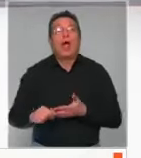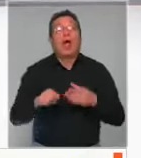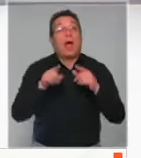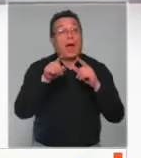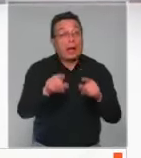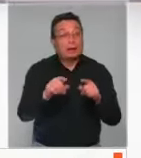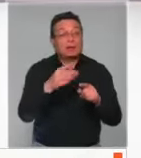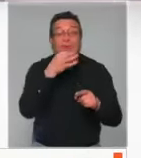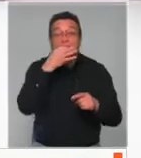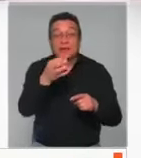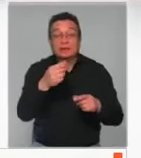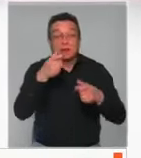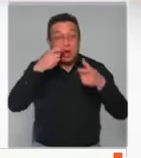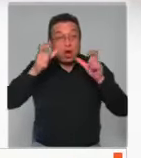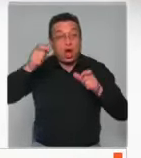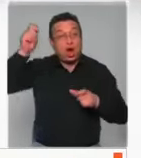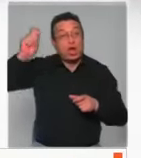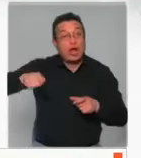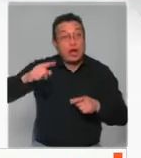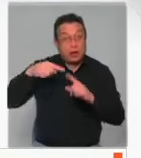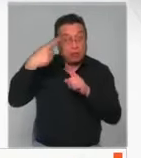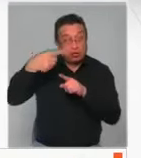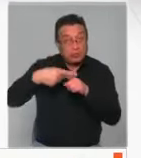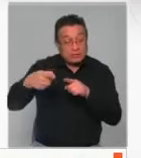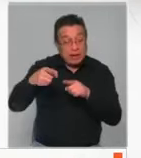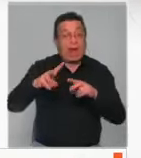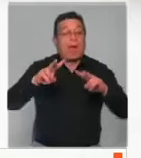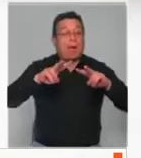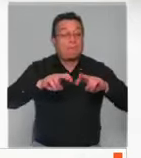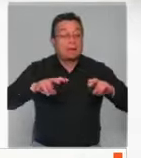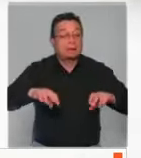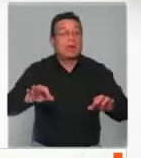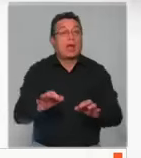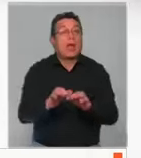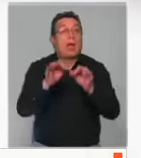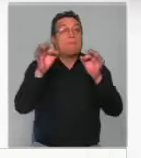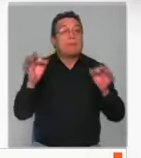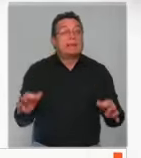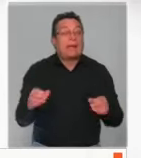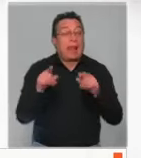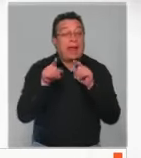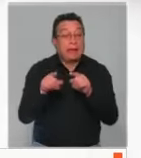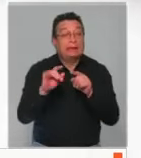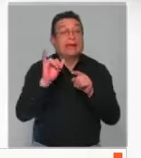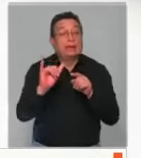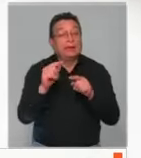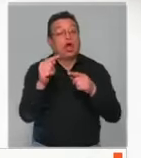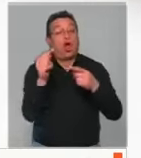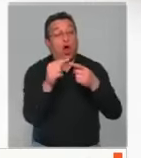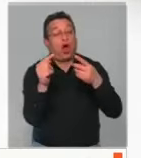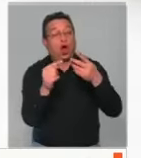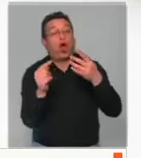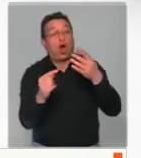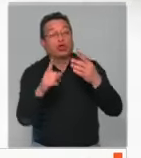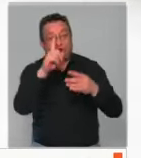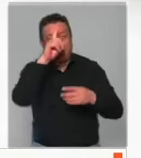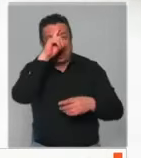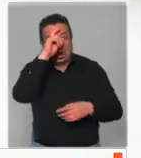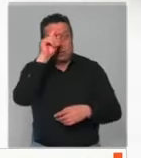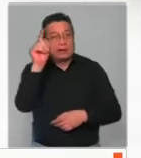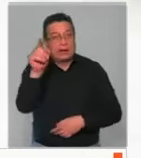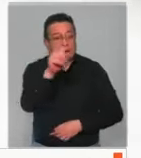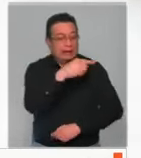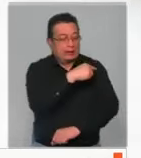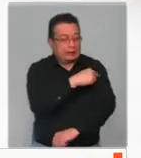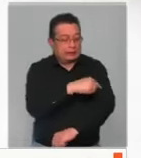anticipábamos, la Contraloría va a realizar desde la próxima semana una investigación especial en este, pero también otros hospitales de alta complejidad del